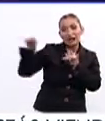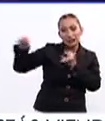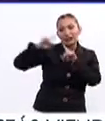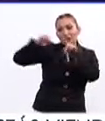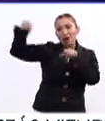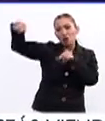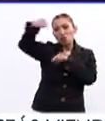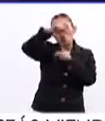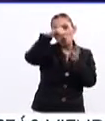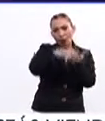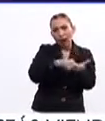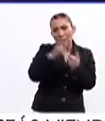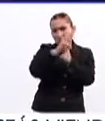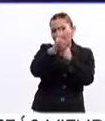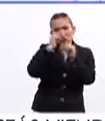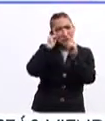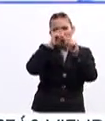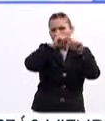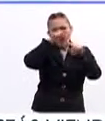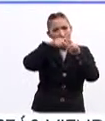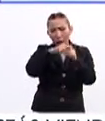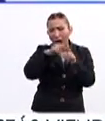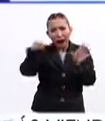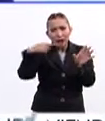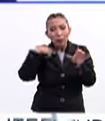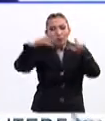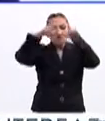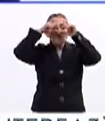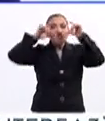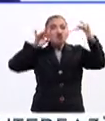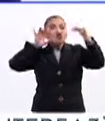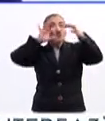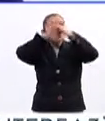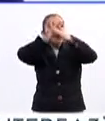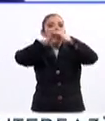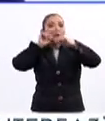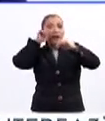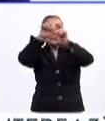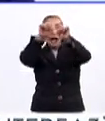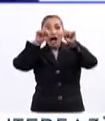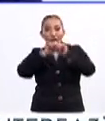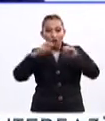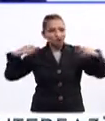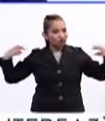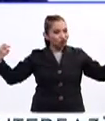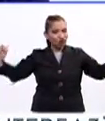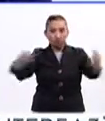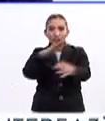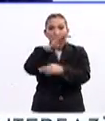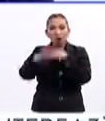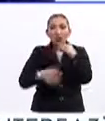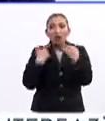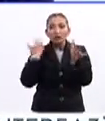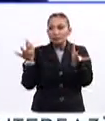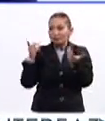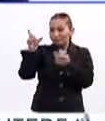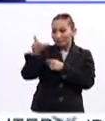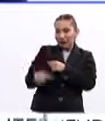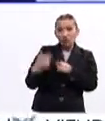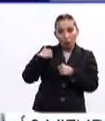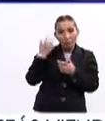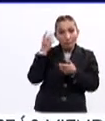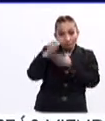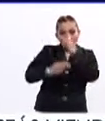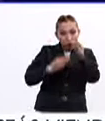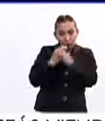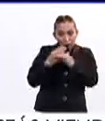en distintos lugares del país, se conectan con sus lentes de realidad virtual y están en un salón virtual donde ellos son un personaje dentro de ese